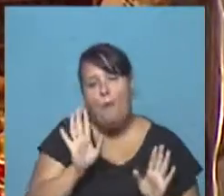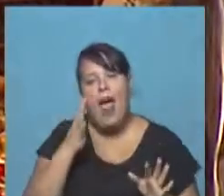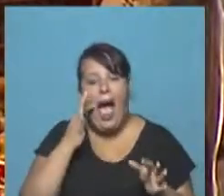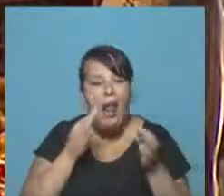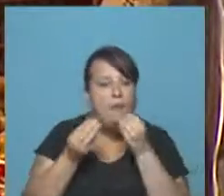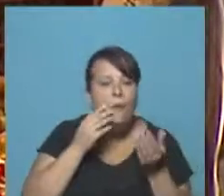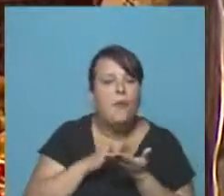por vamos a poder probar todo